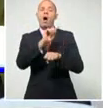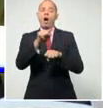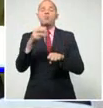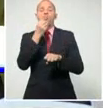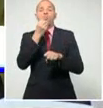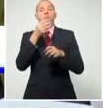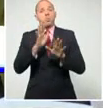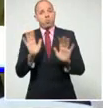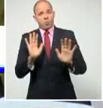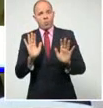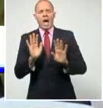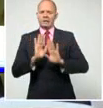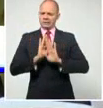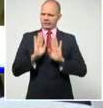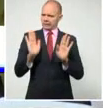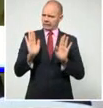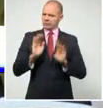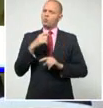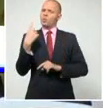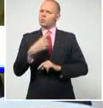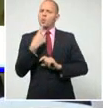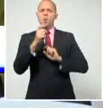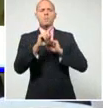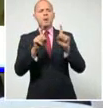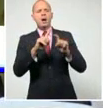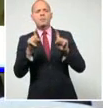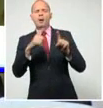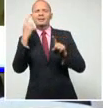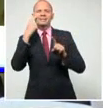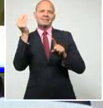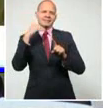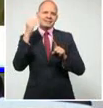ha empezado a mover 175 personas